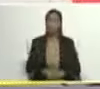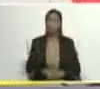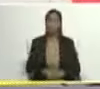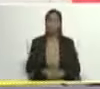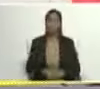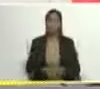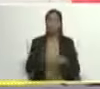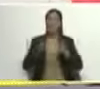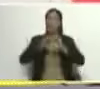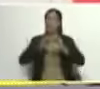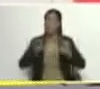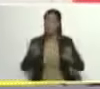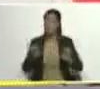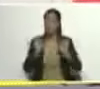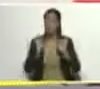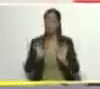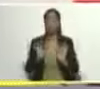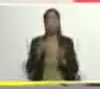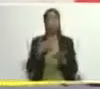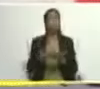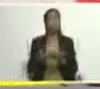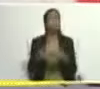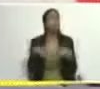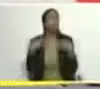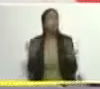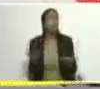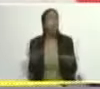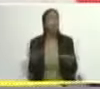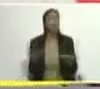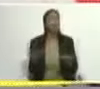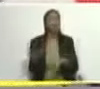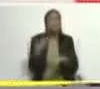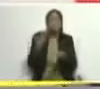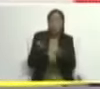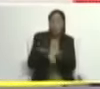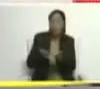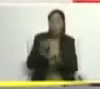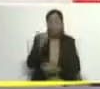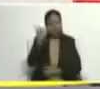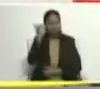académico. Y están proponiendo una idea que pareciera maravillosa